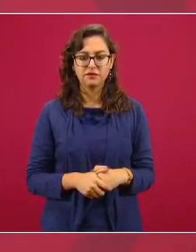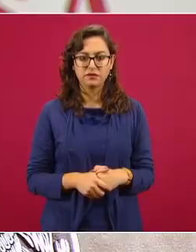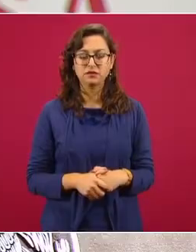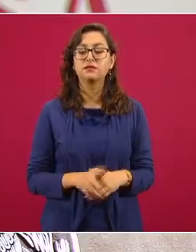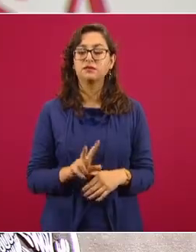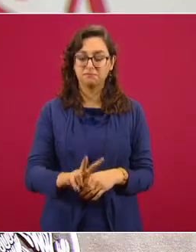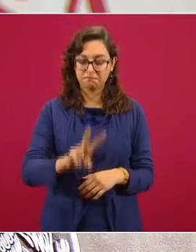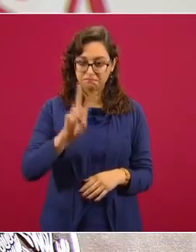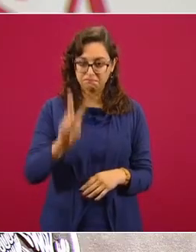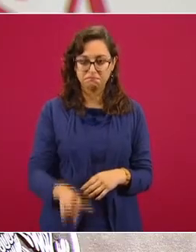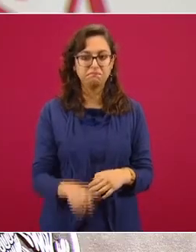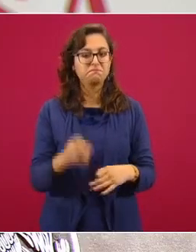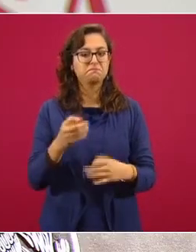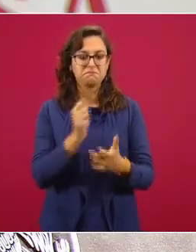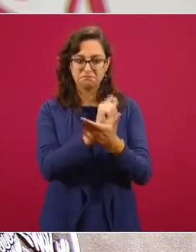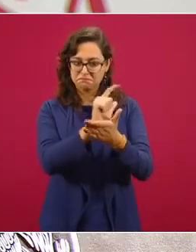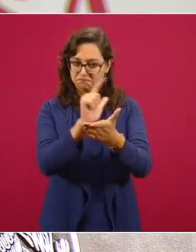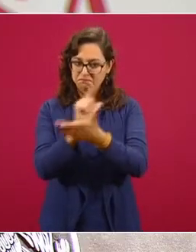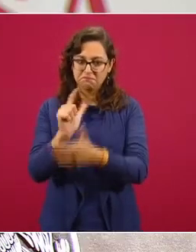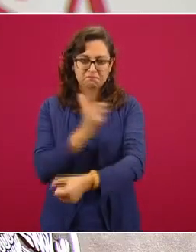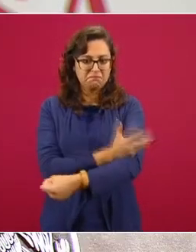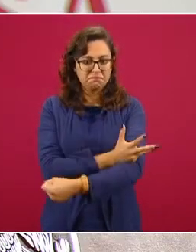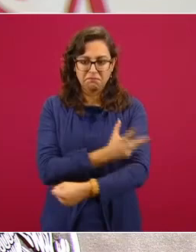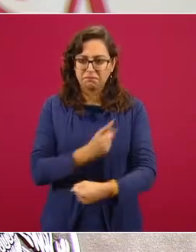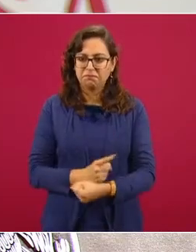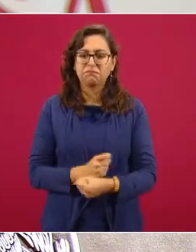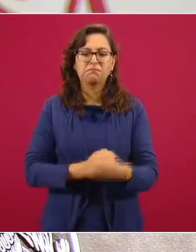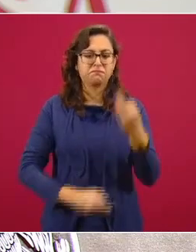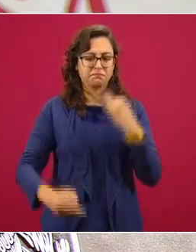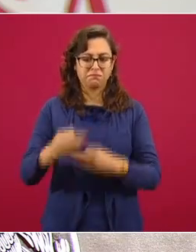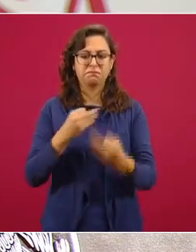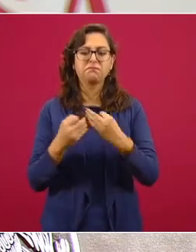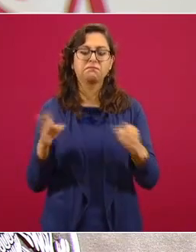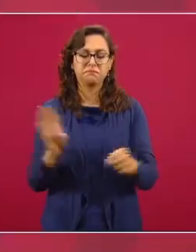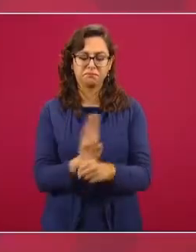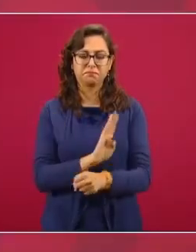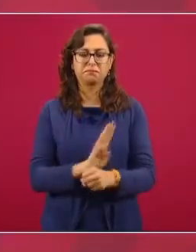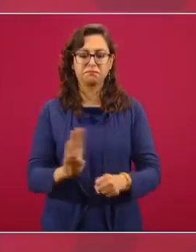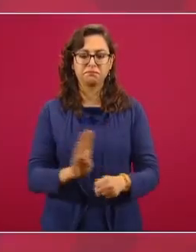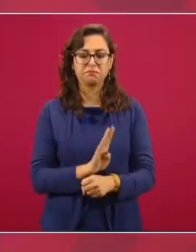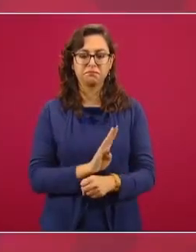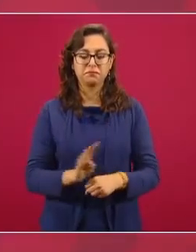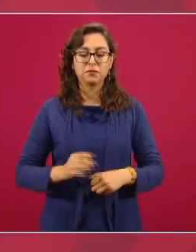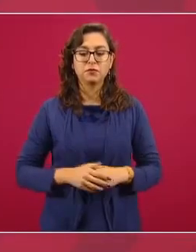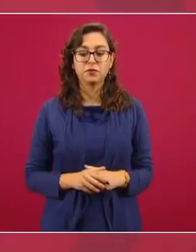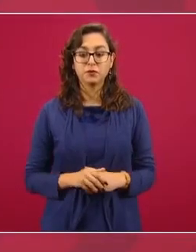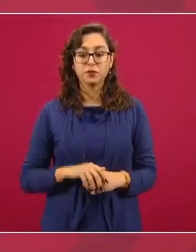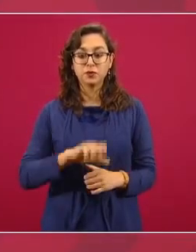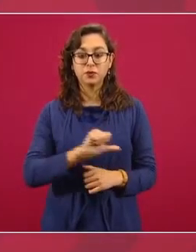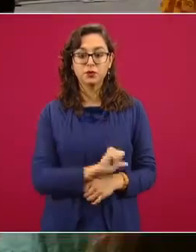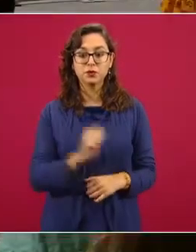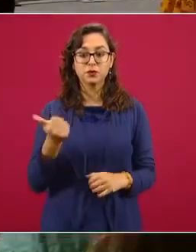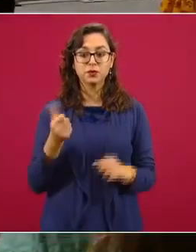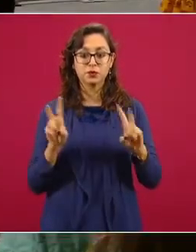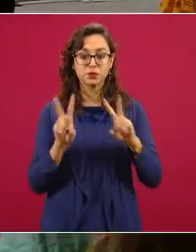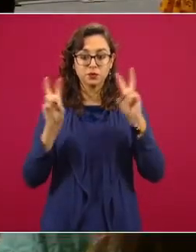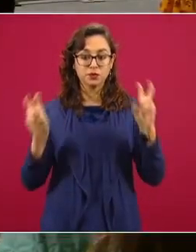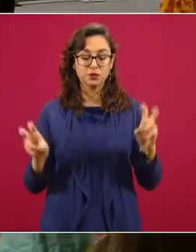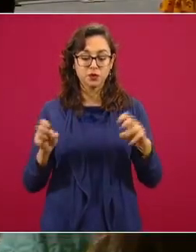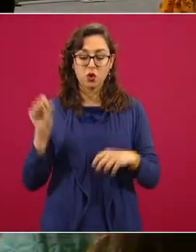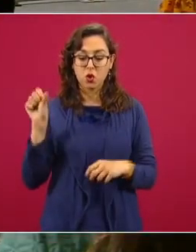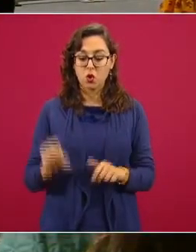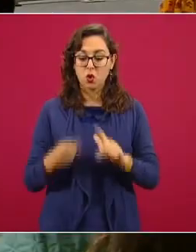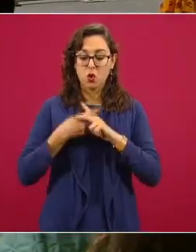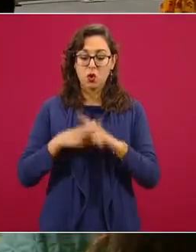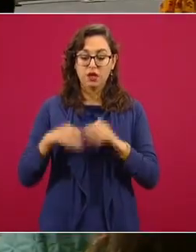vamos a limpiar, que a todos nos conviene que haya transparencia. En otro tema, hoy empieza la discusión